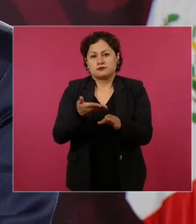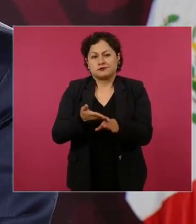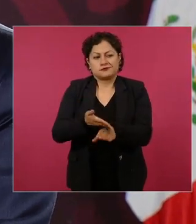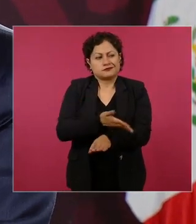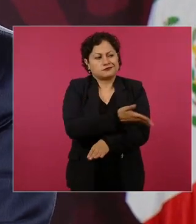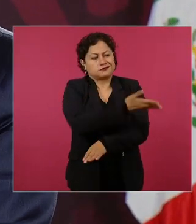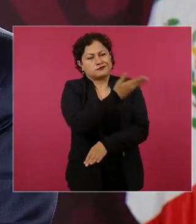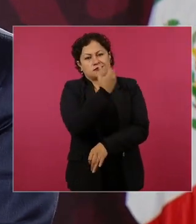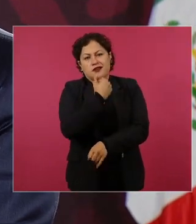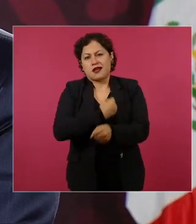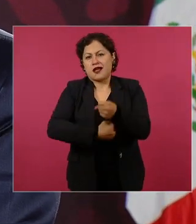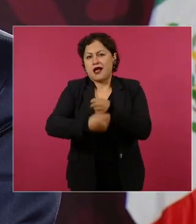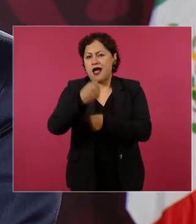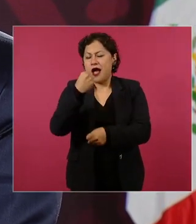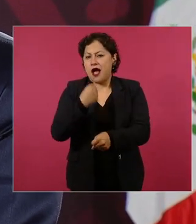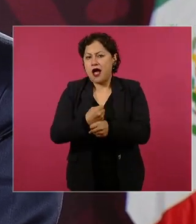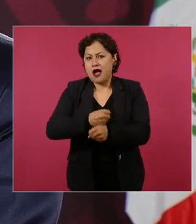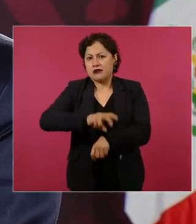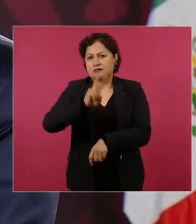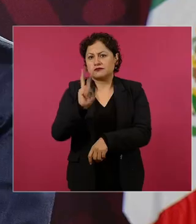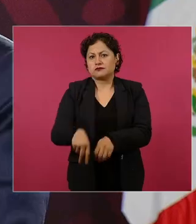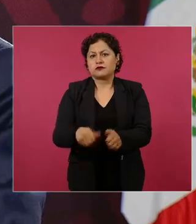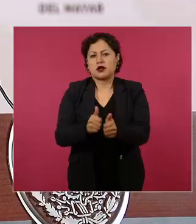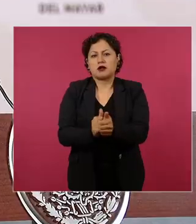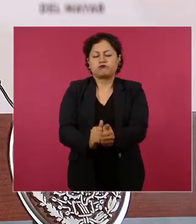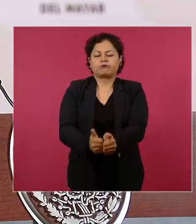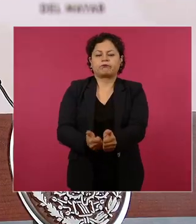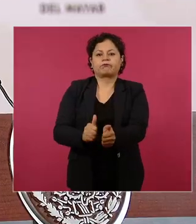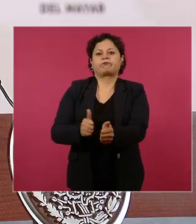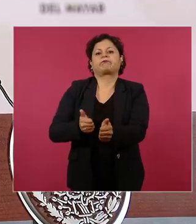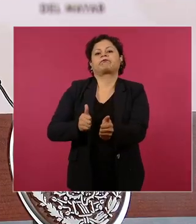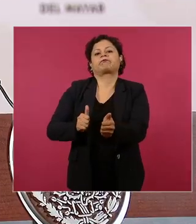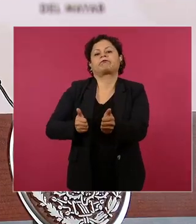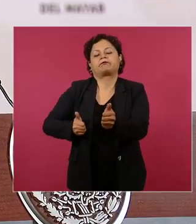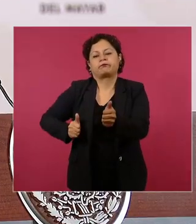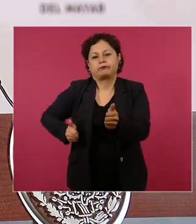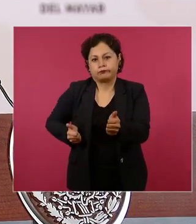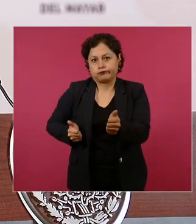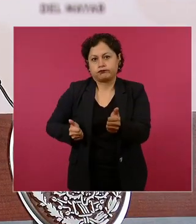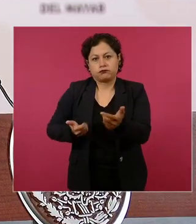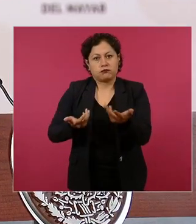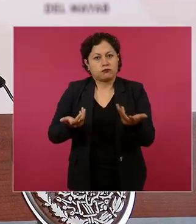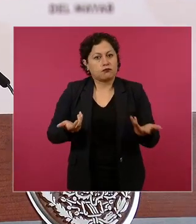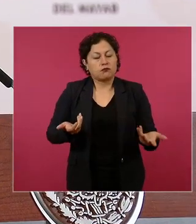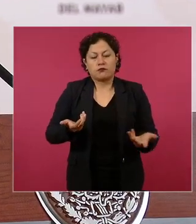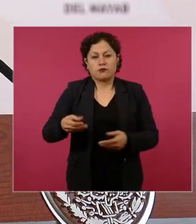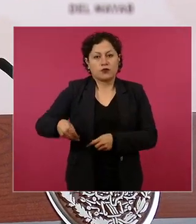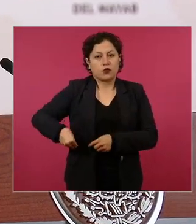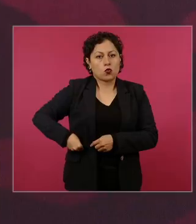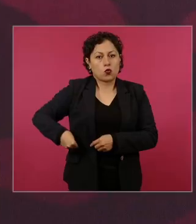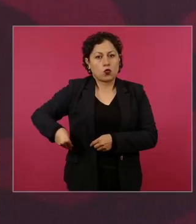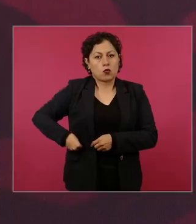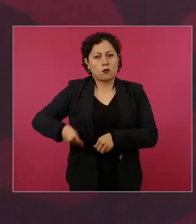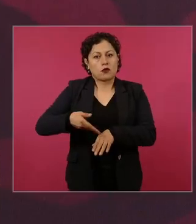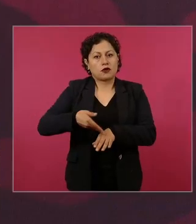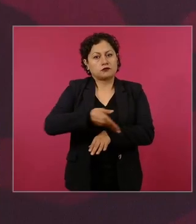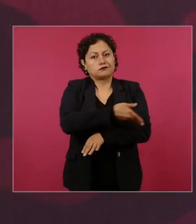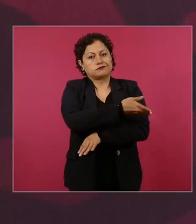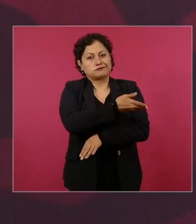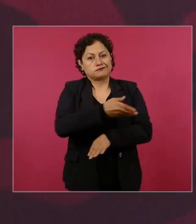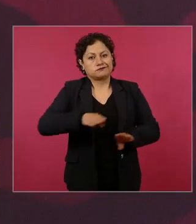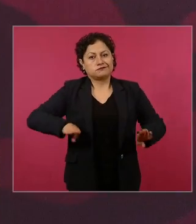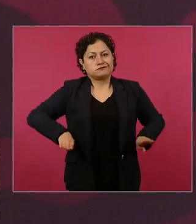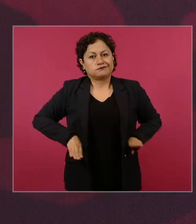mucho el rezago que nos dejó el modelo